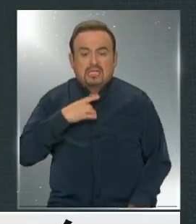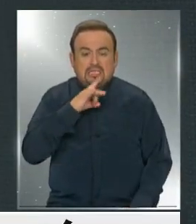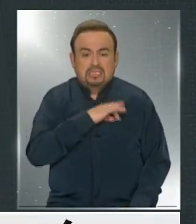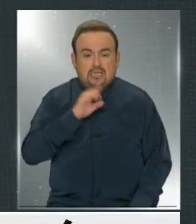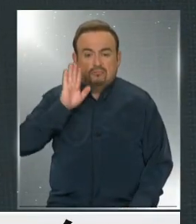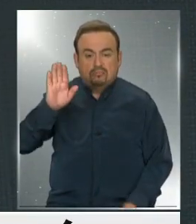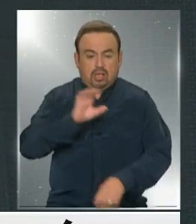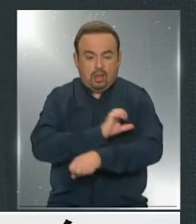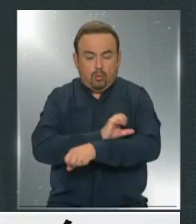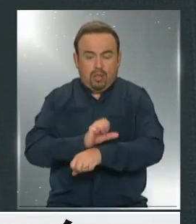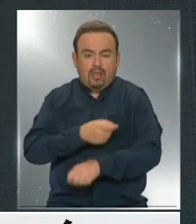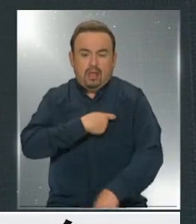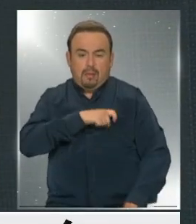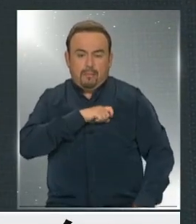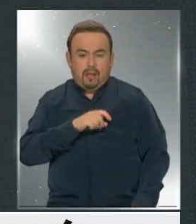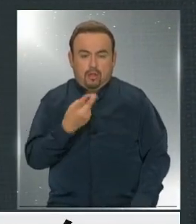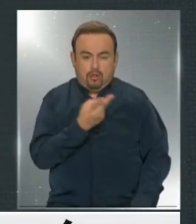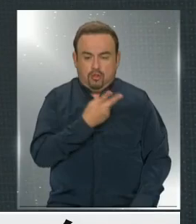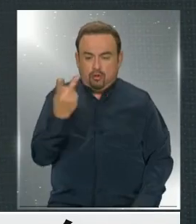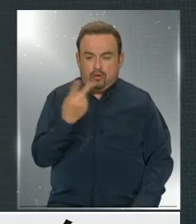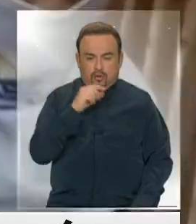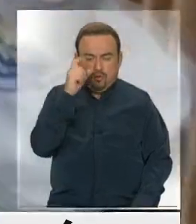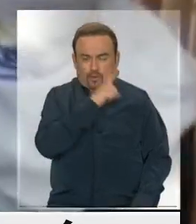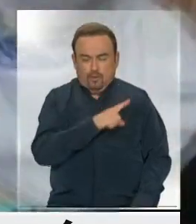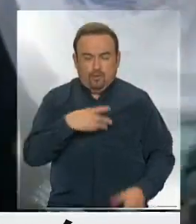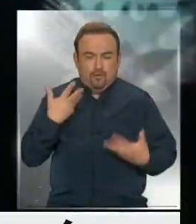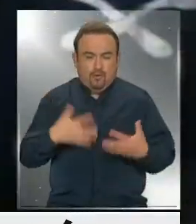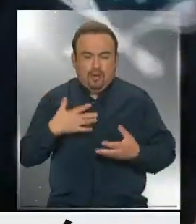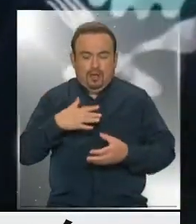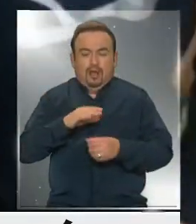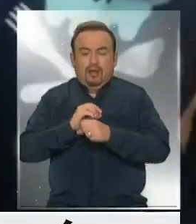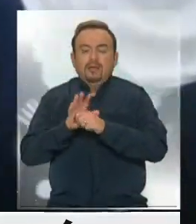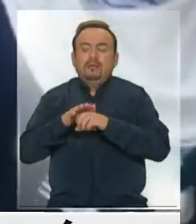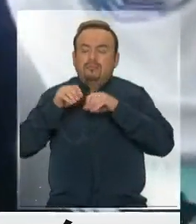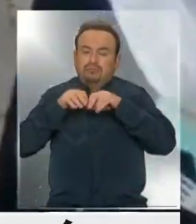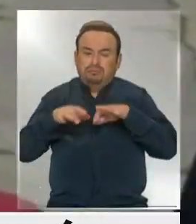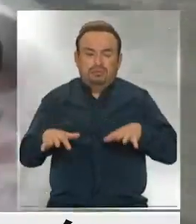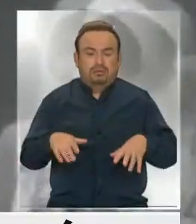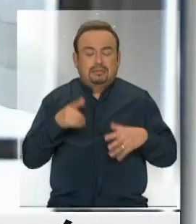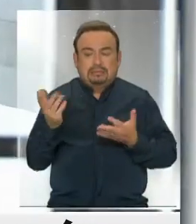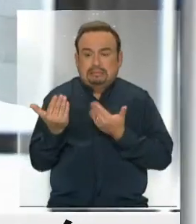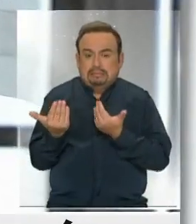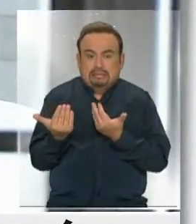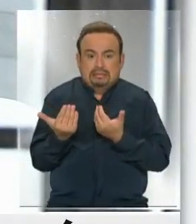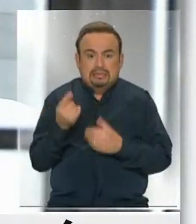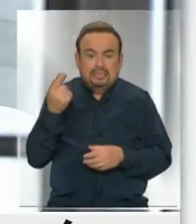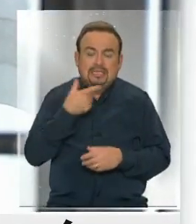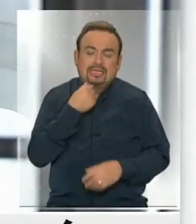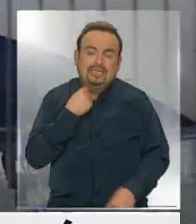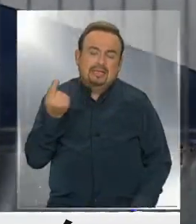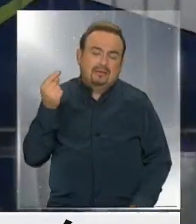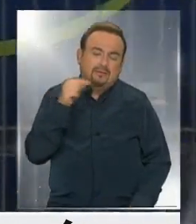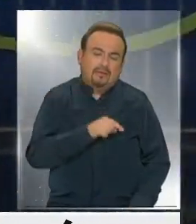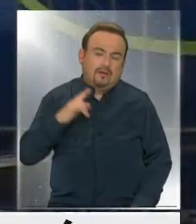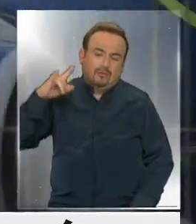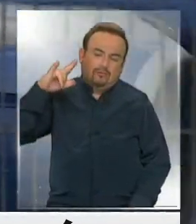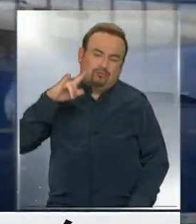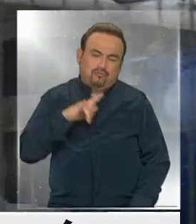atrapados en Ecuador y España, dos países duramente golpeados por el coronavirus y donde la esperanza de los chilenos recae en un